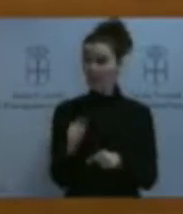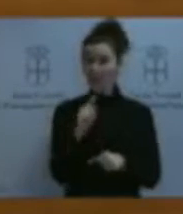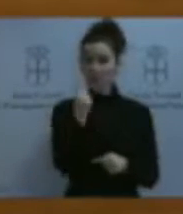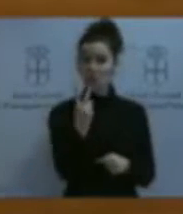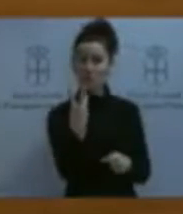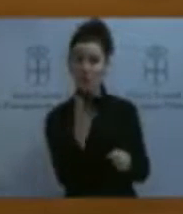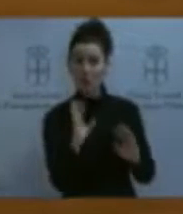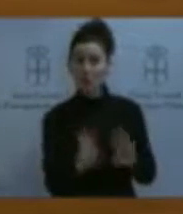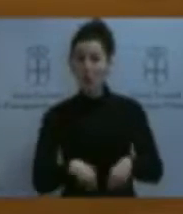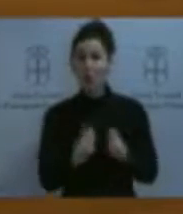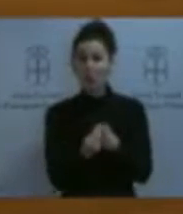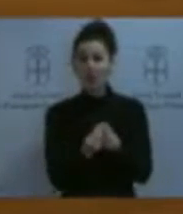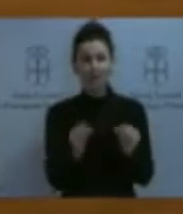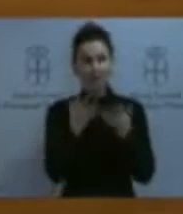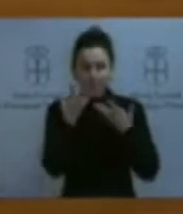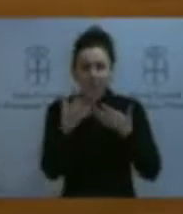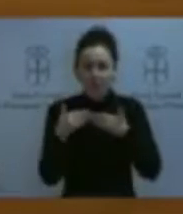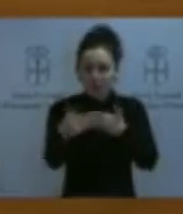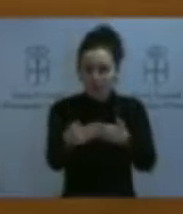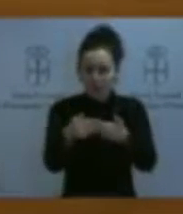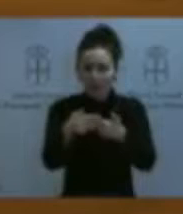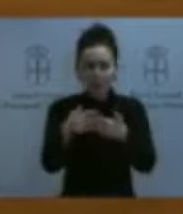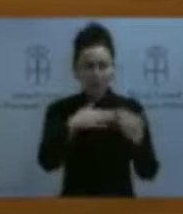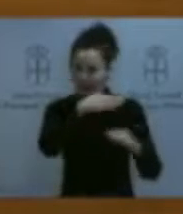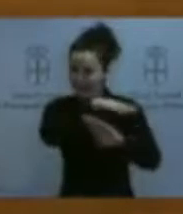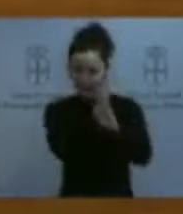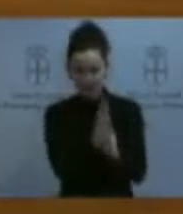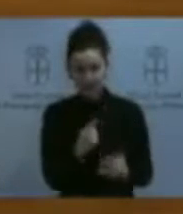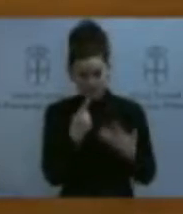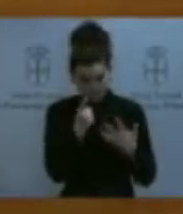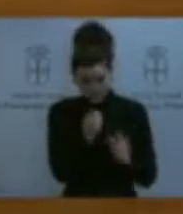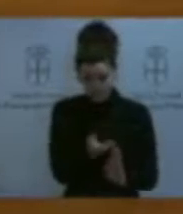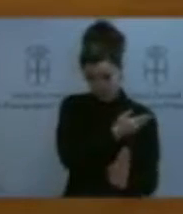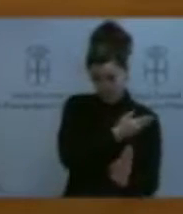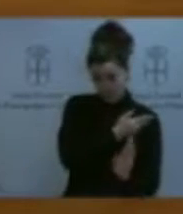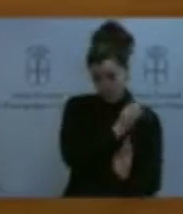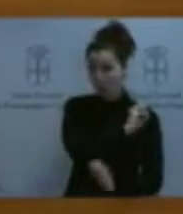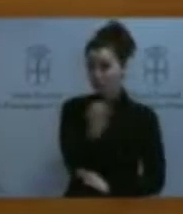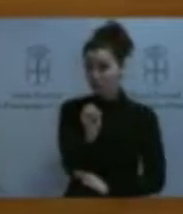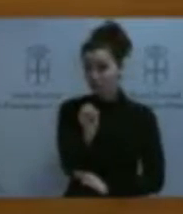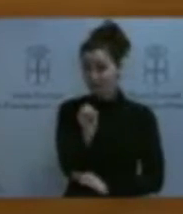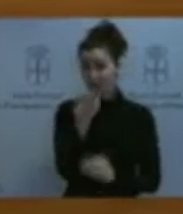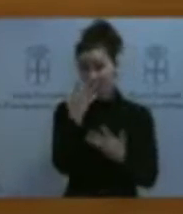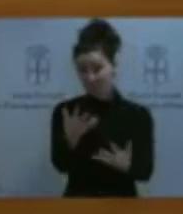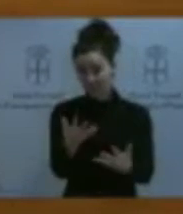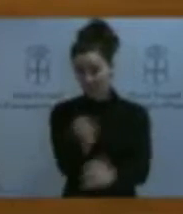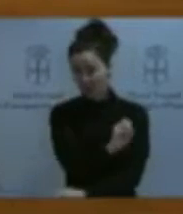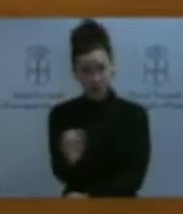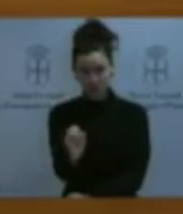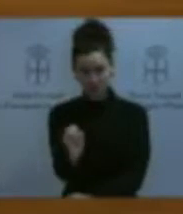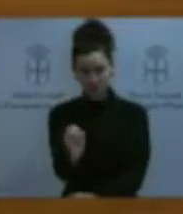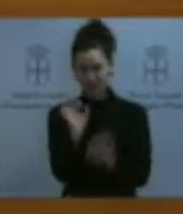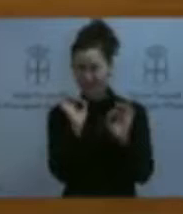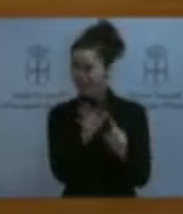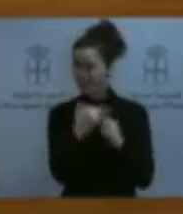escala, si en 6 años 0, en 10 años 0, ¿no? Esa es la situación de la que partimos, ¿no?